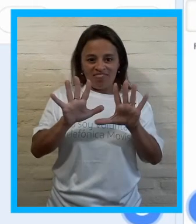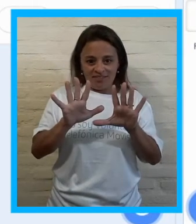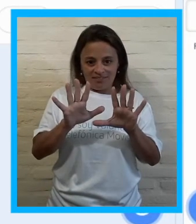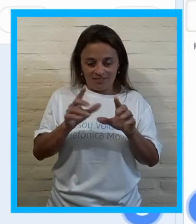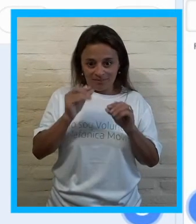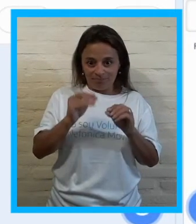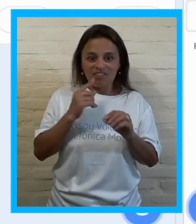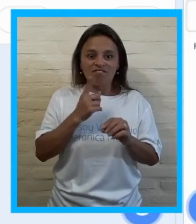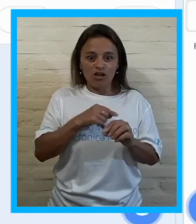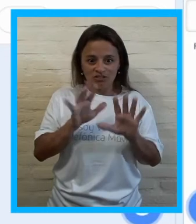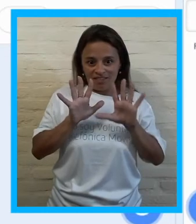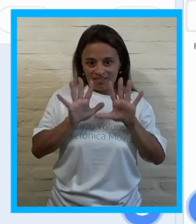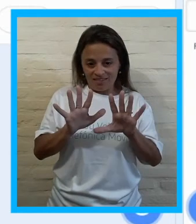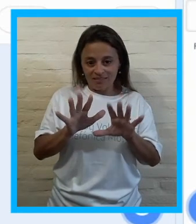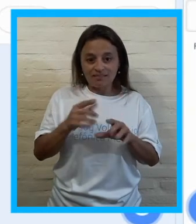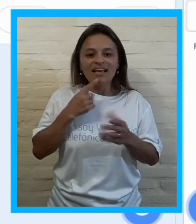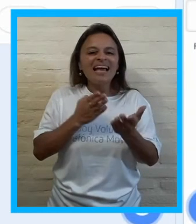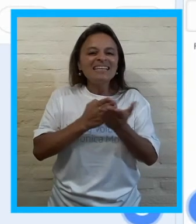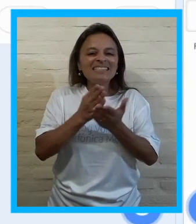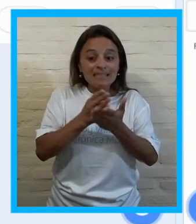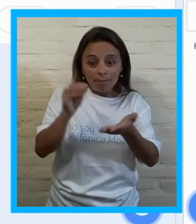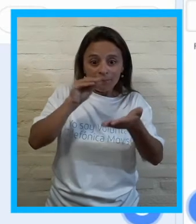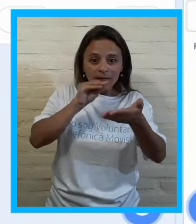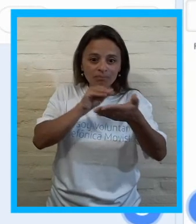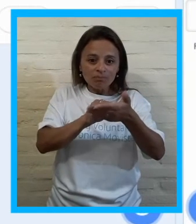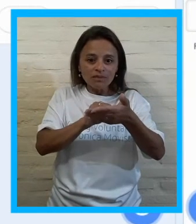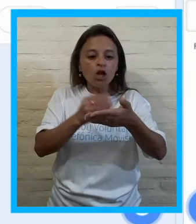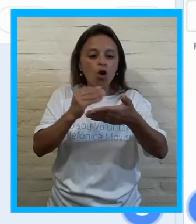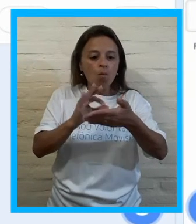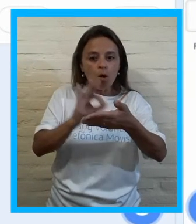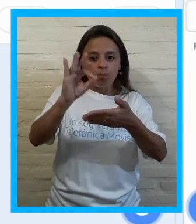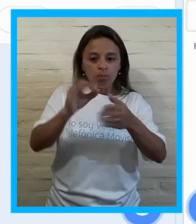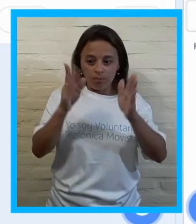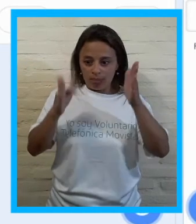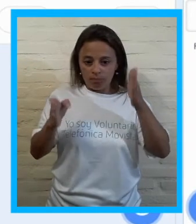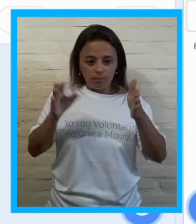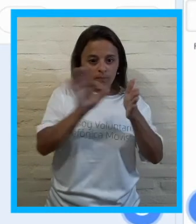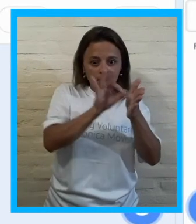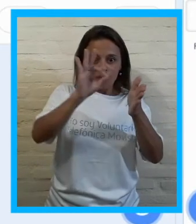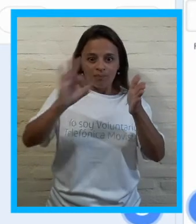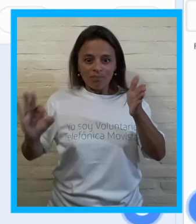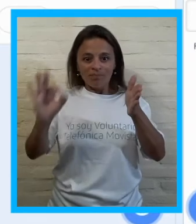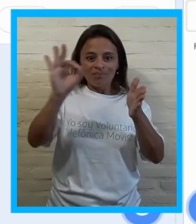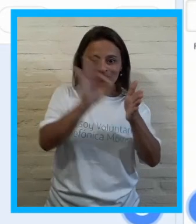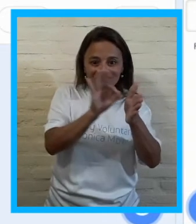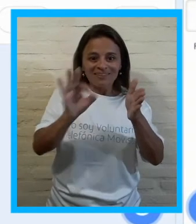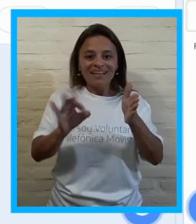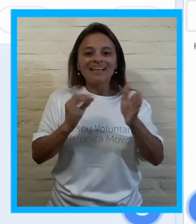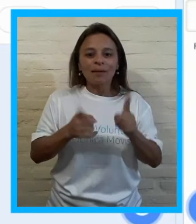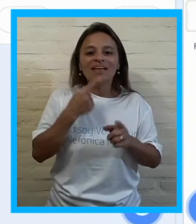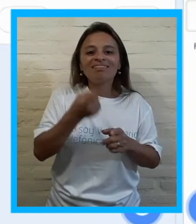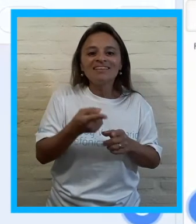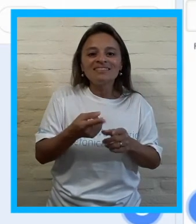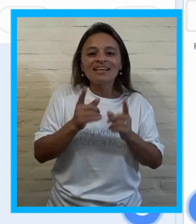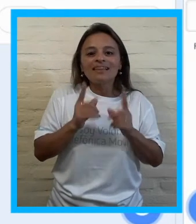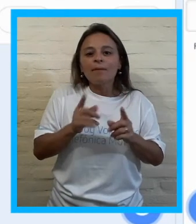10. Por último, dentro de por siempre, también vamos a agregar que rebote al tocar los bordes. Esto ya lo podemos probar y